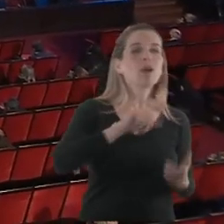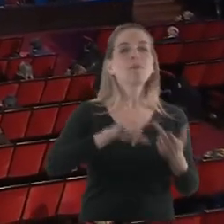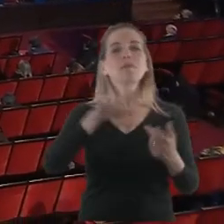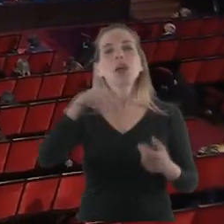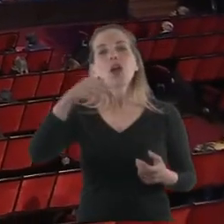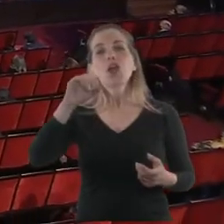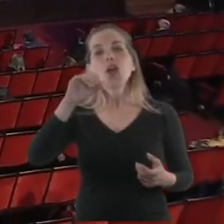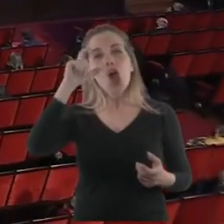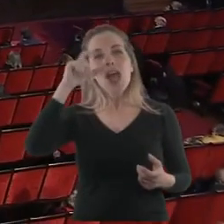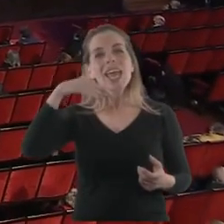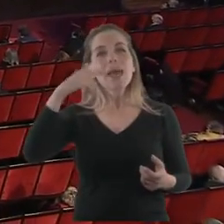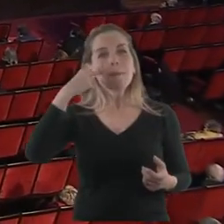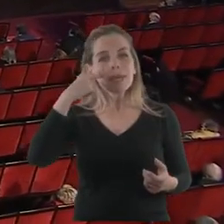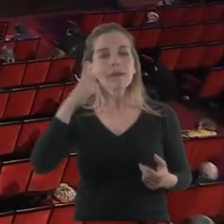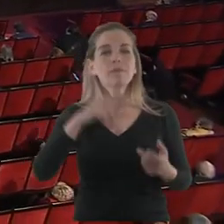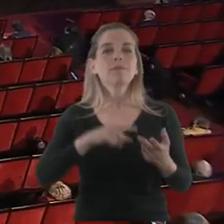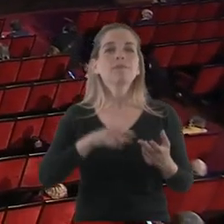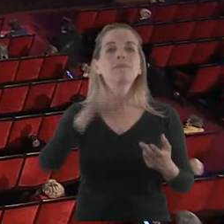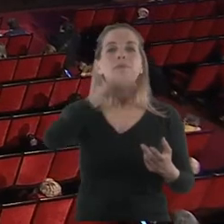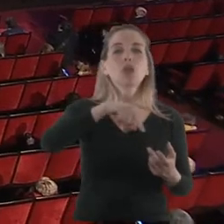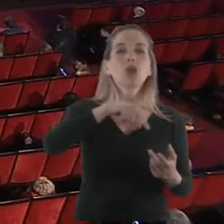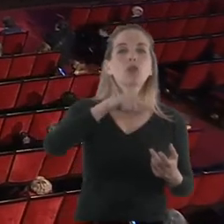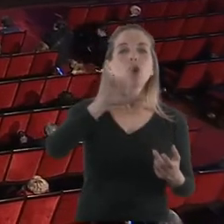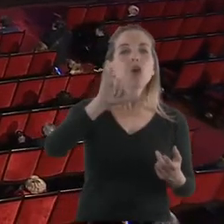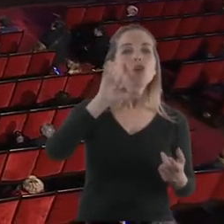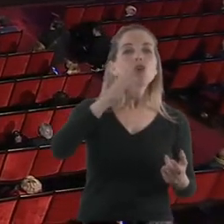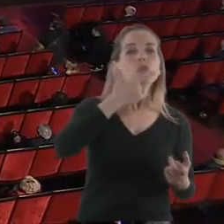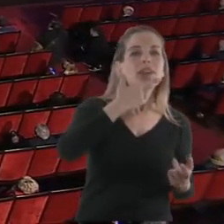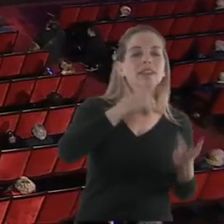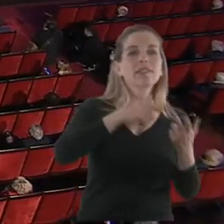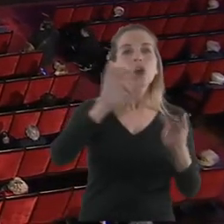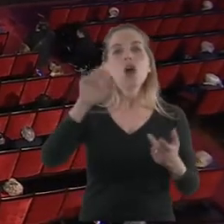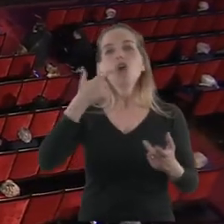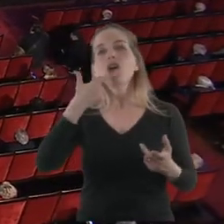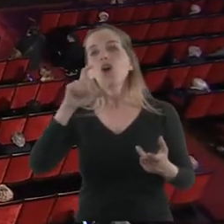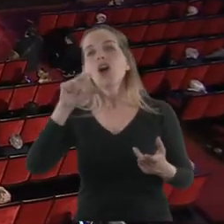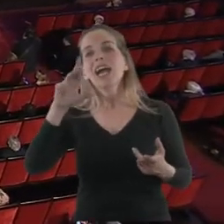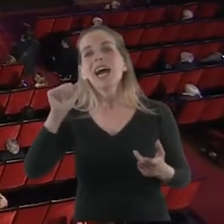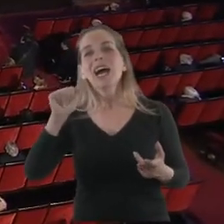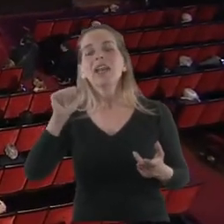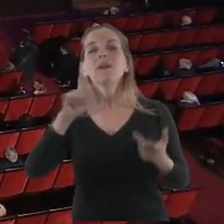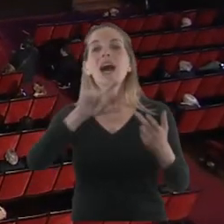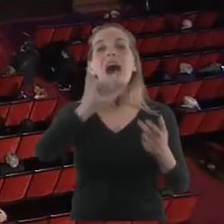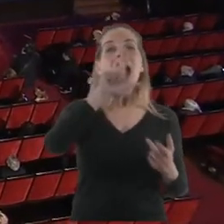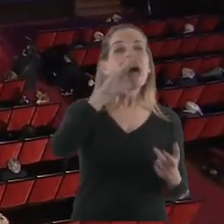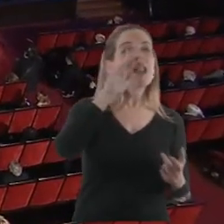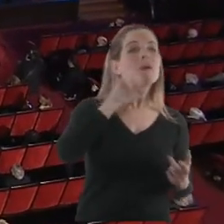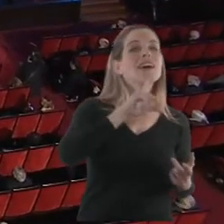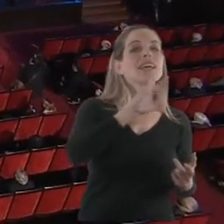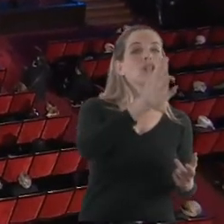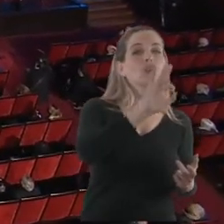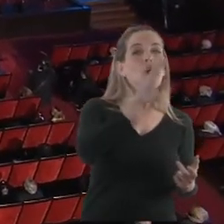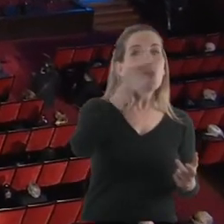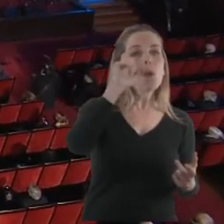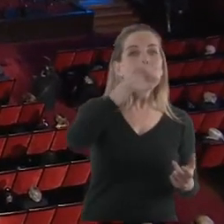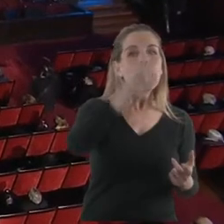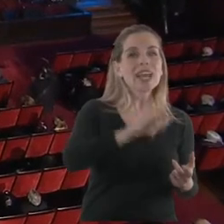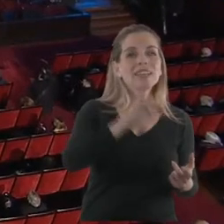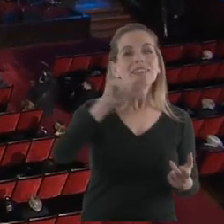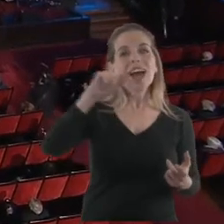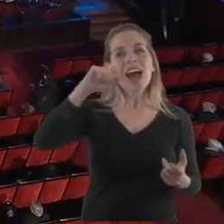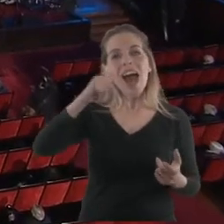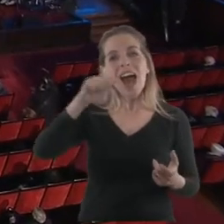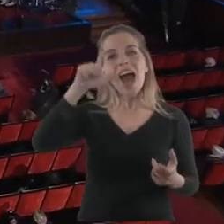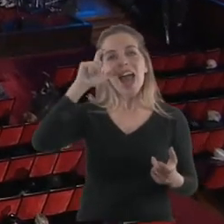Noemí Bordoni, Luis Braverman, Oscar Bruni, Alberto Jesús Buérez,